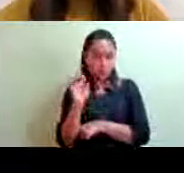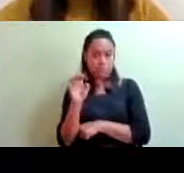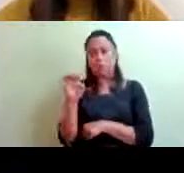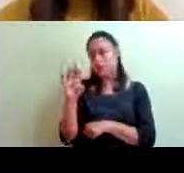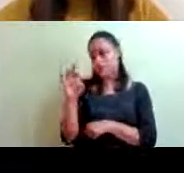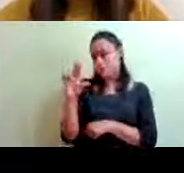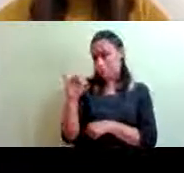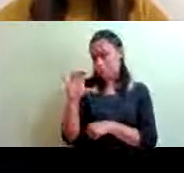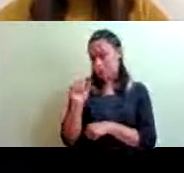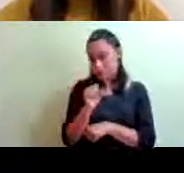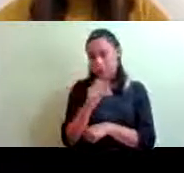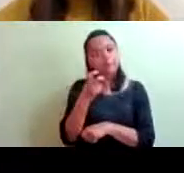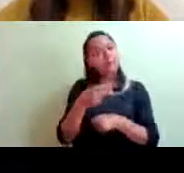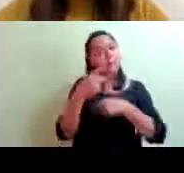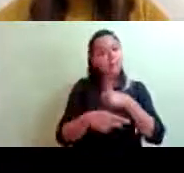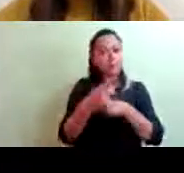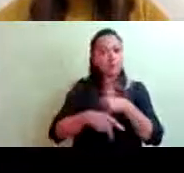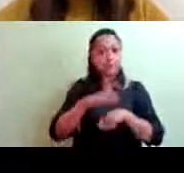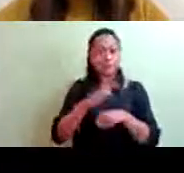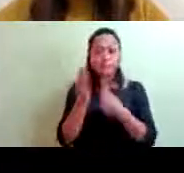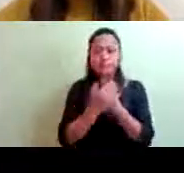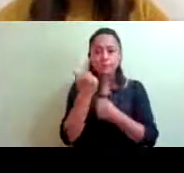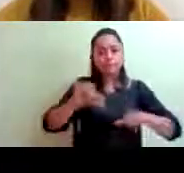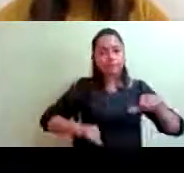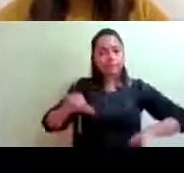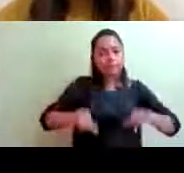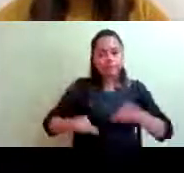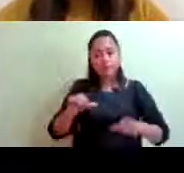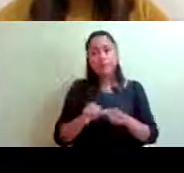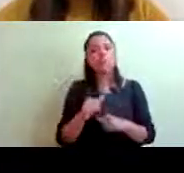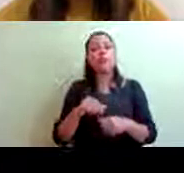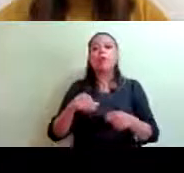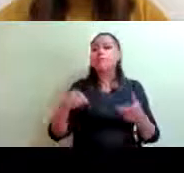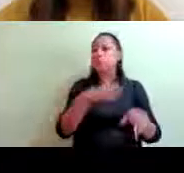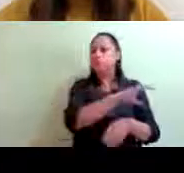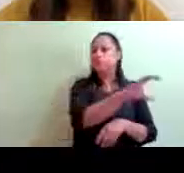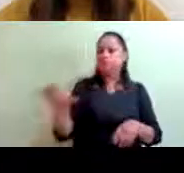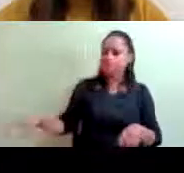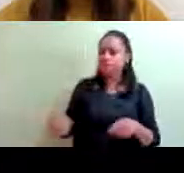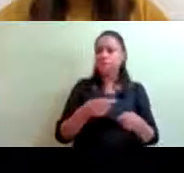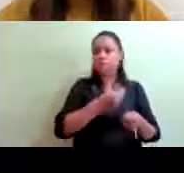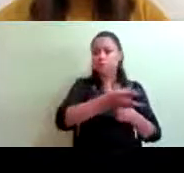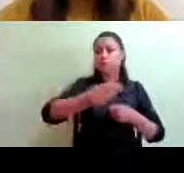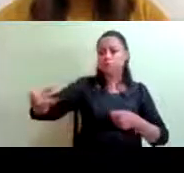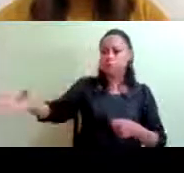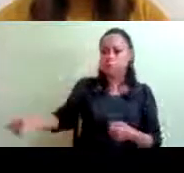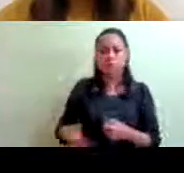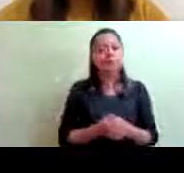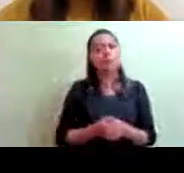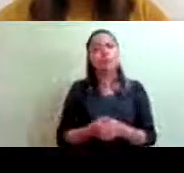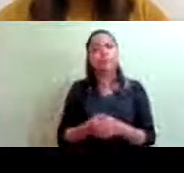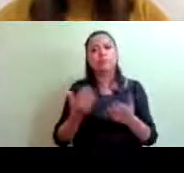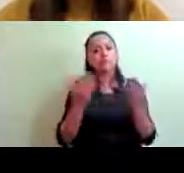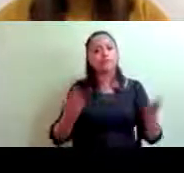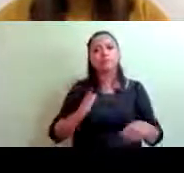por donde se desarrollan actividades de agricultura y ganadería de ladera en estas zonas viven al mismo tiempo la gran mayoría de